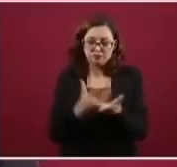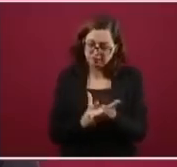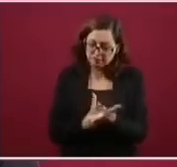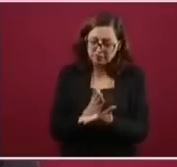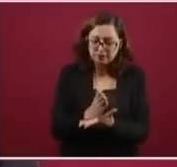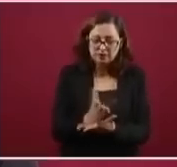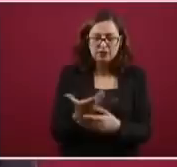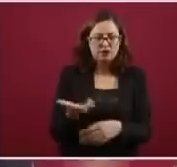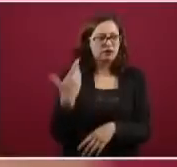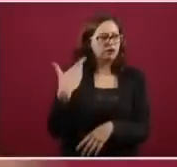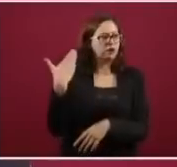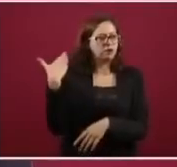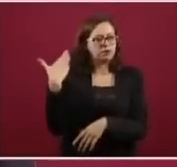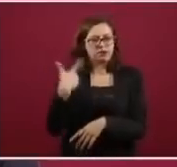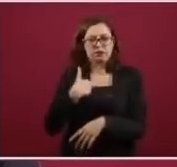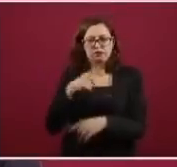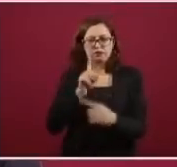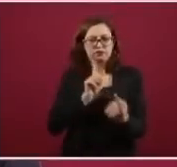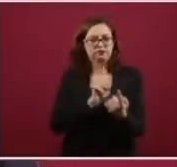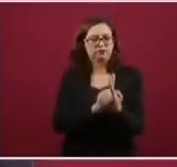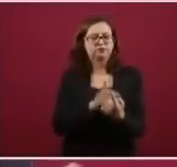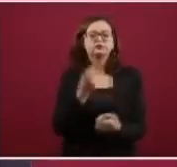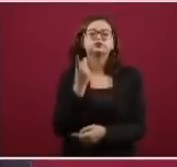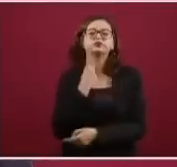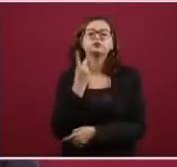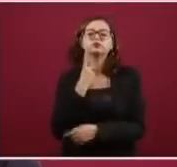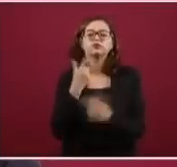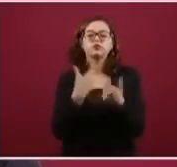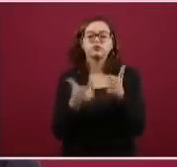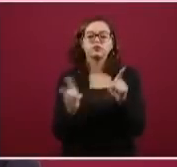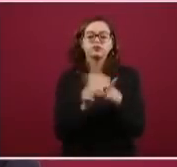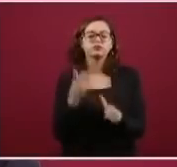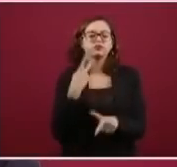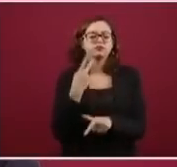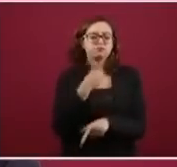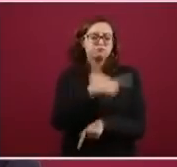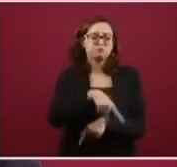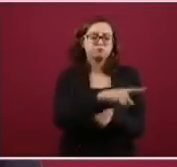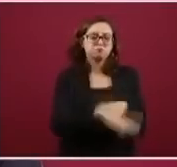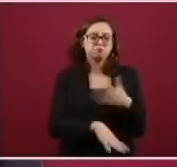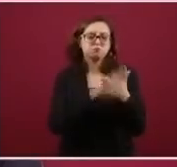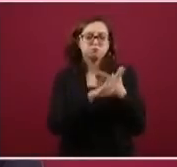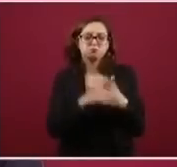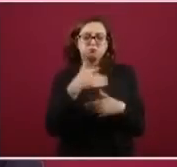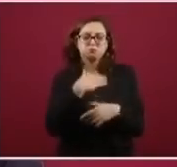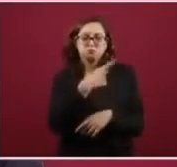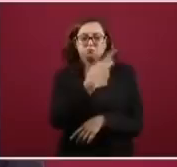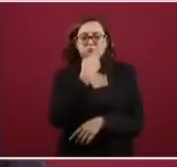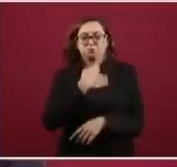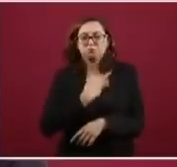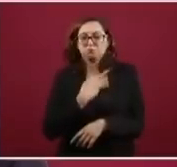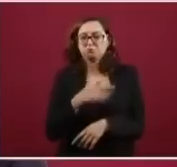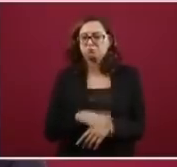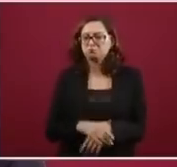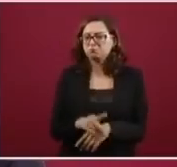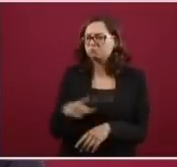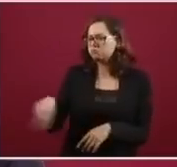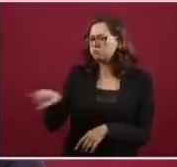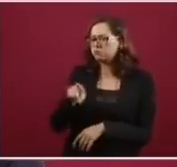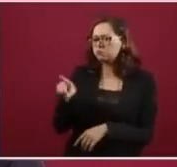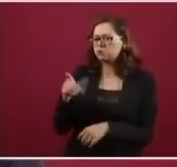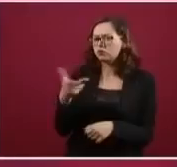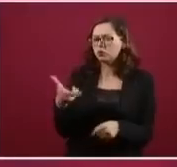es un par de semanas con un diputado de un partido de oposición y él me dijo este porque nos visitan los